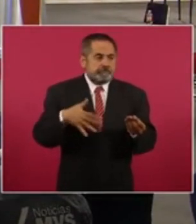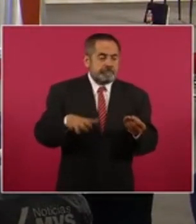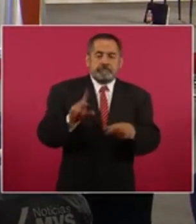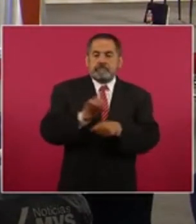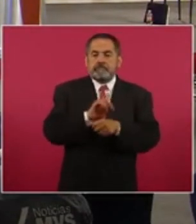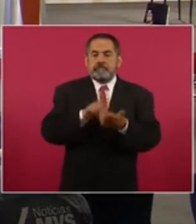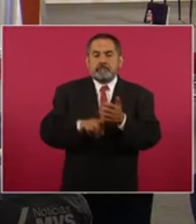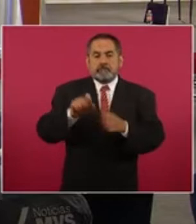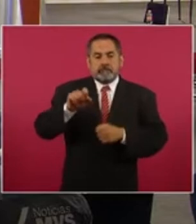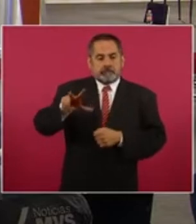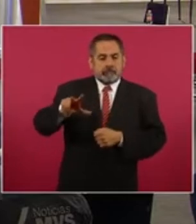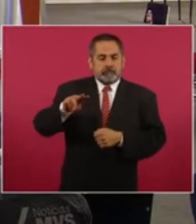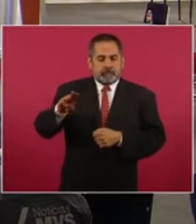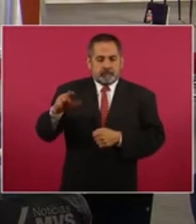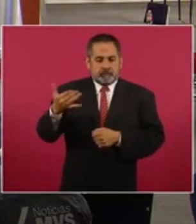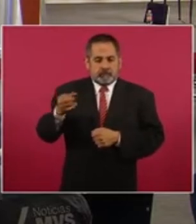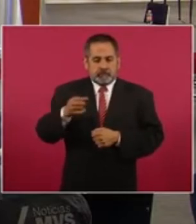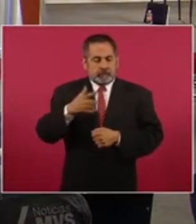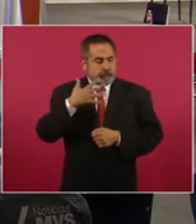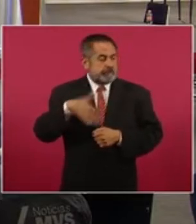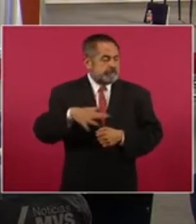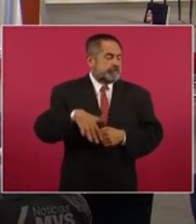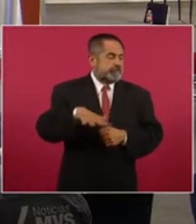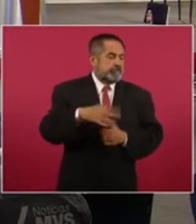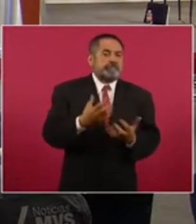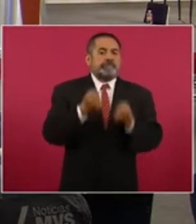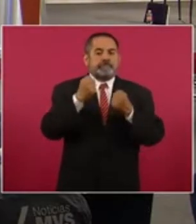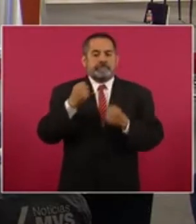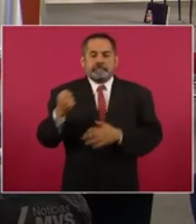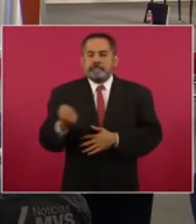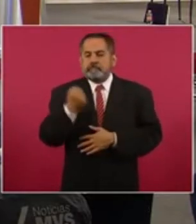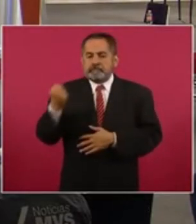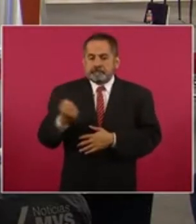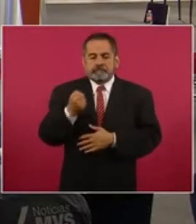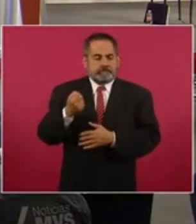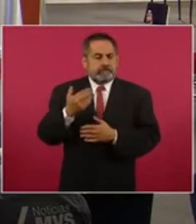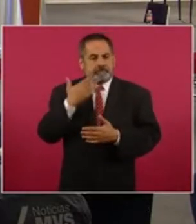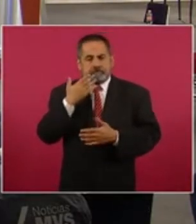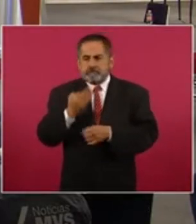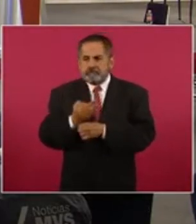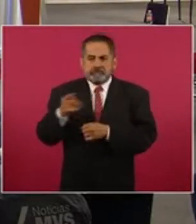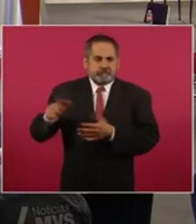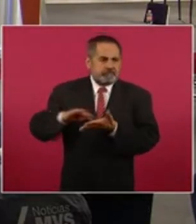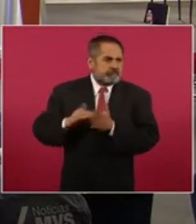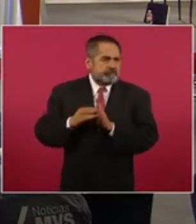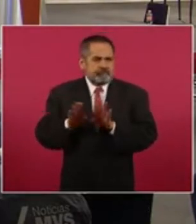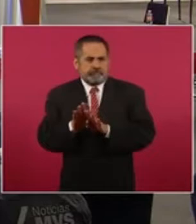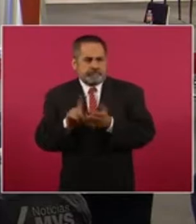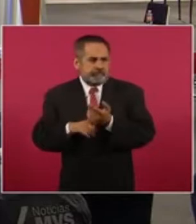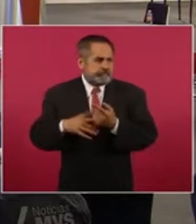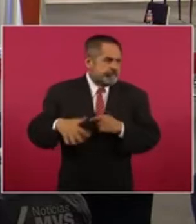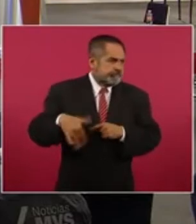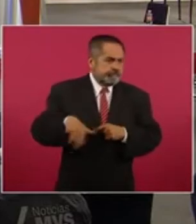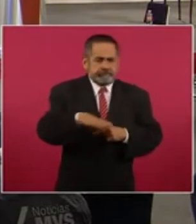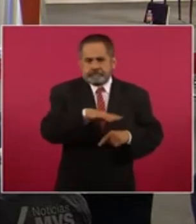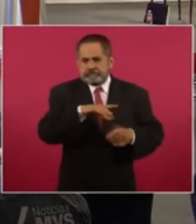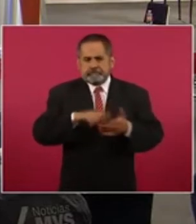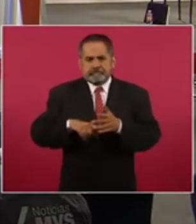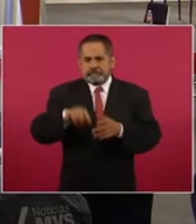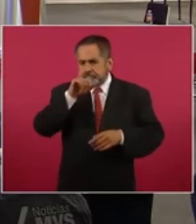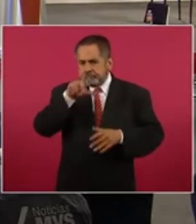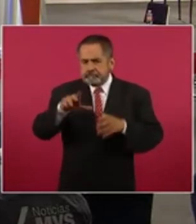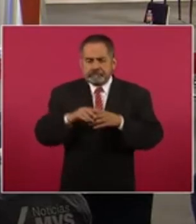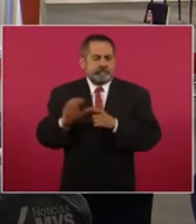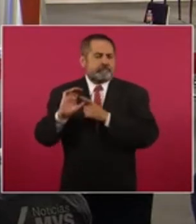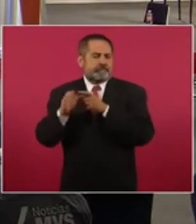día 28 de mayo. Sin embargo, afortunadamente en acciones emprendidas por la Fiscalía del Estado de Jalisco, la Comisión